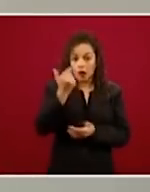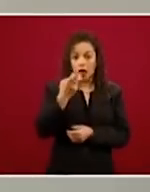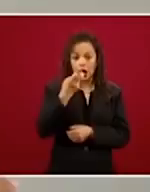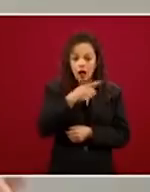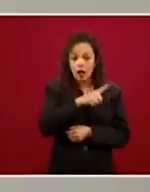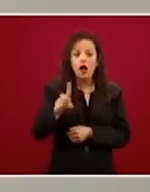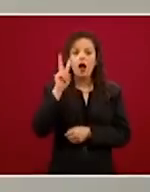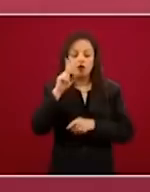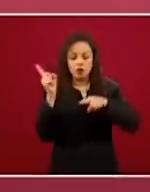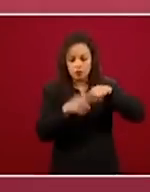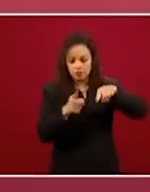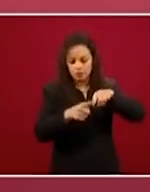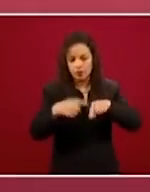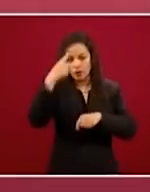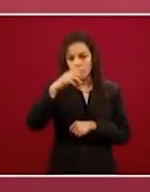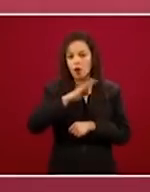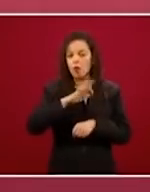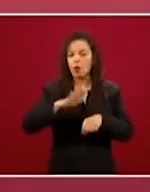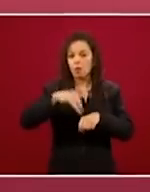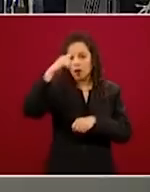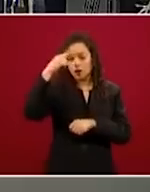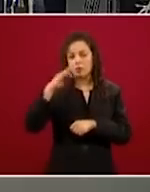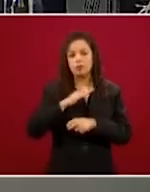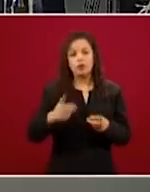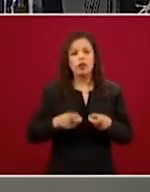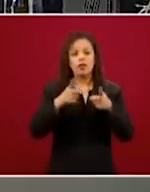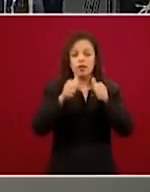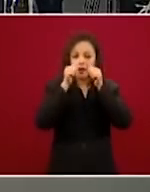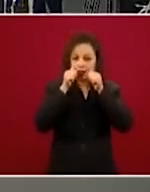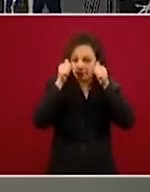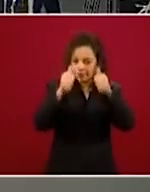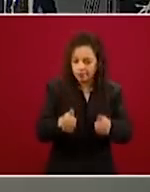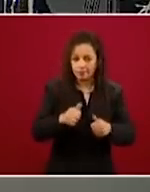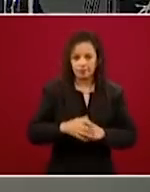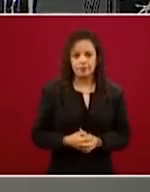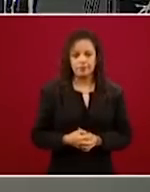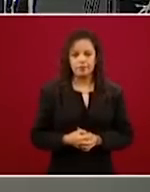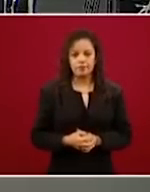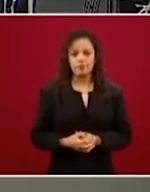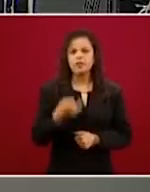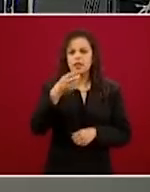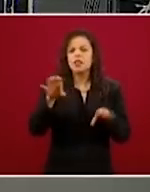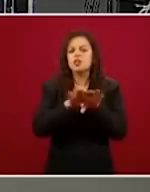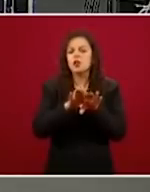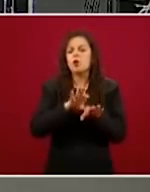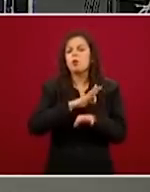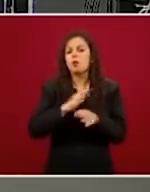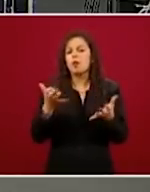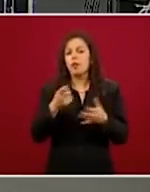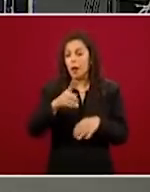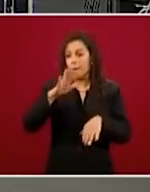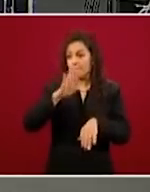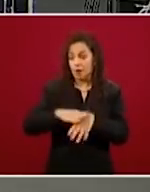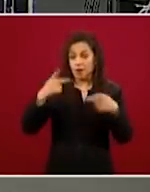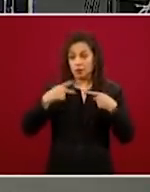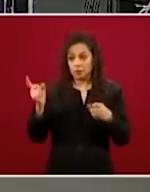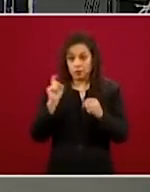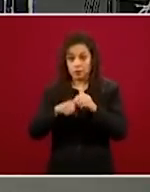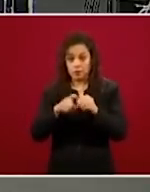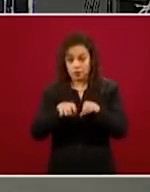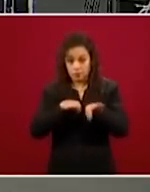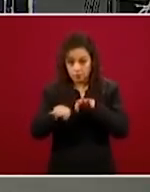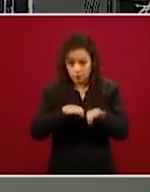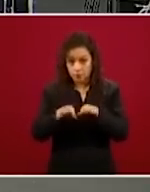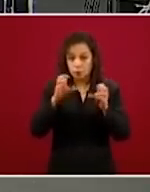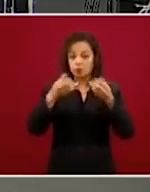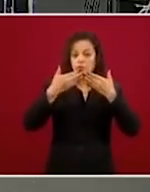proceso de alcanzar la atención esto se logrará a través de contratación de más personal no apertura de horarios días de atención que no